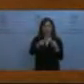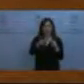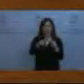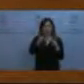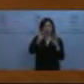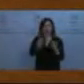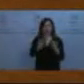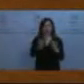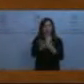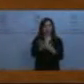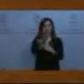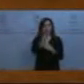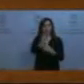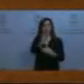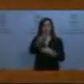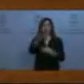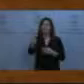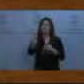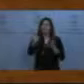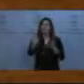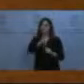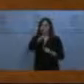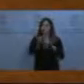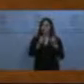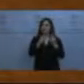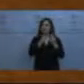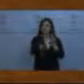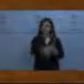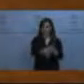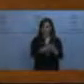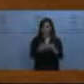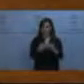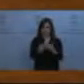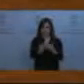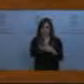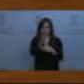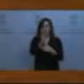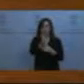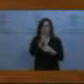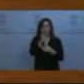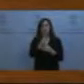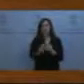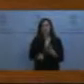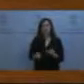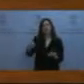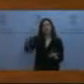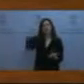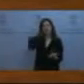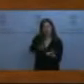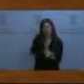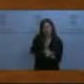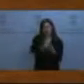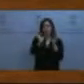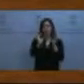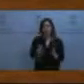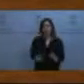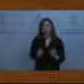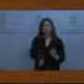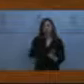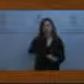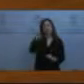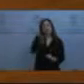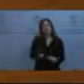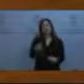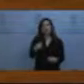en la interpelación que da origen a esta moción. Insistencia reiterada ya en su primera frase en la defensa